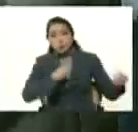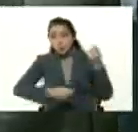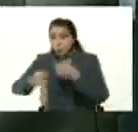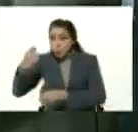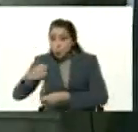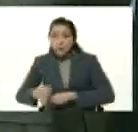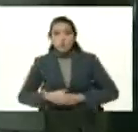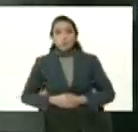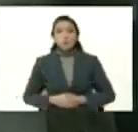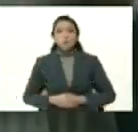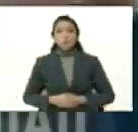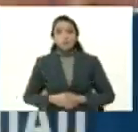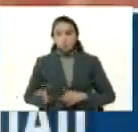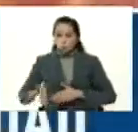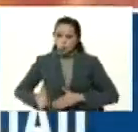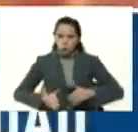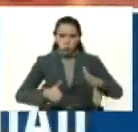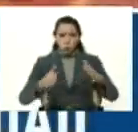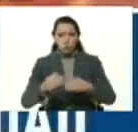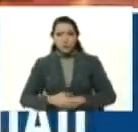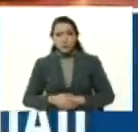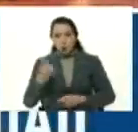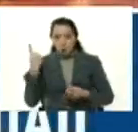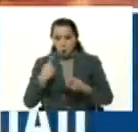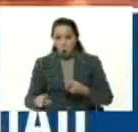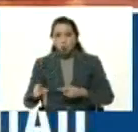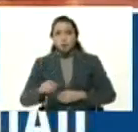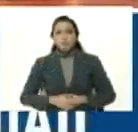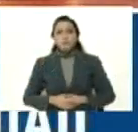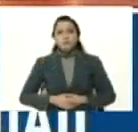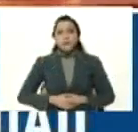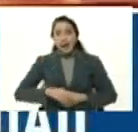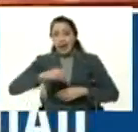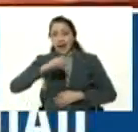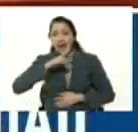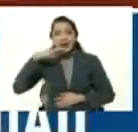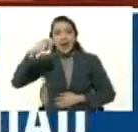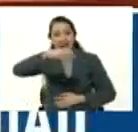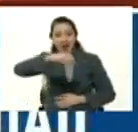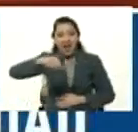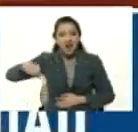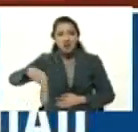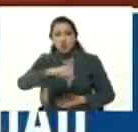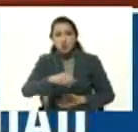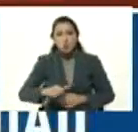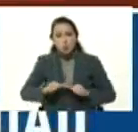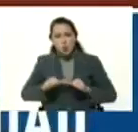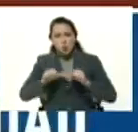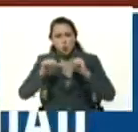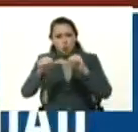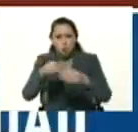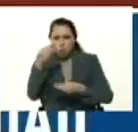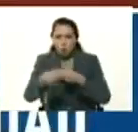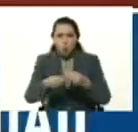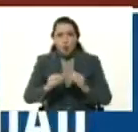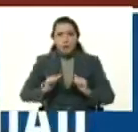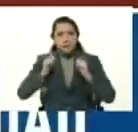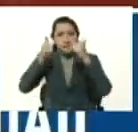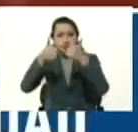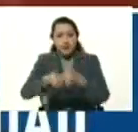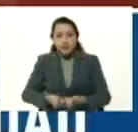creo que vamos encaminados. El siguiente rubro es el azúcar y queremos mostrarle ya algunos avances que se tienen desde principio de